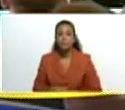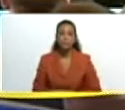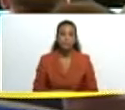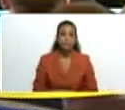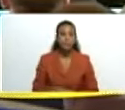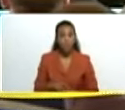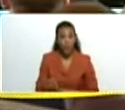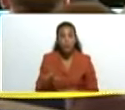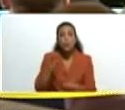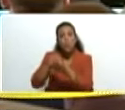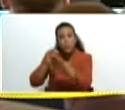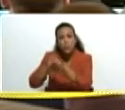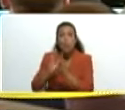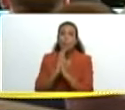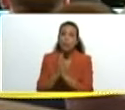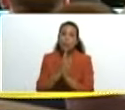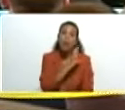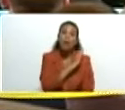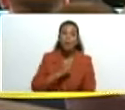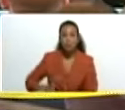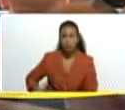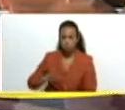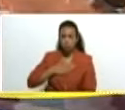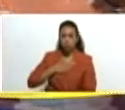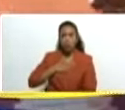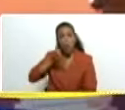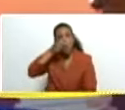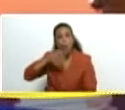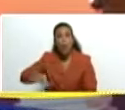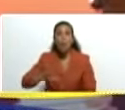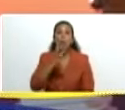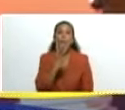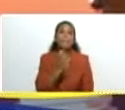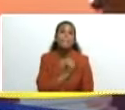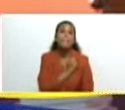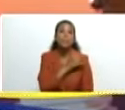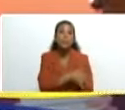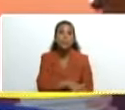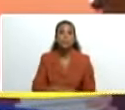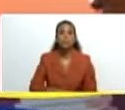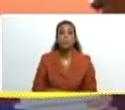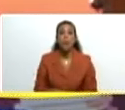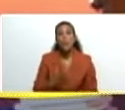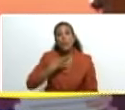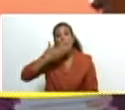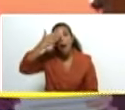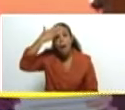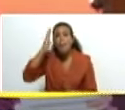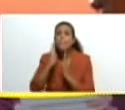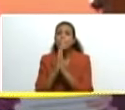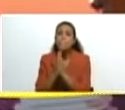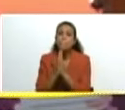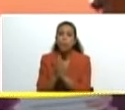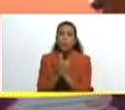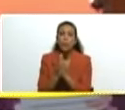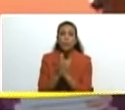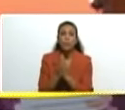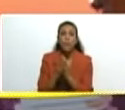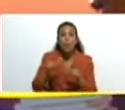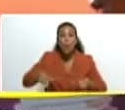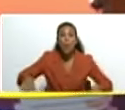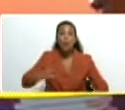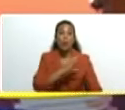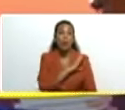Por eso mi llamado como cristiano sigue siendo a los pueblos musulmanes, a los pueblos árabes, a los